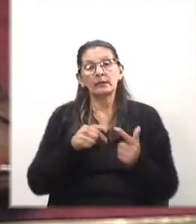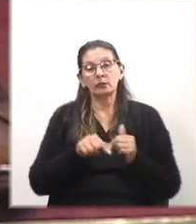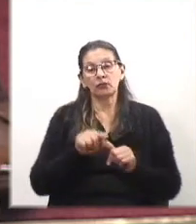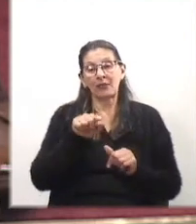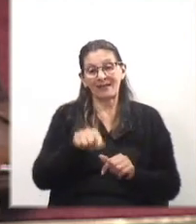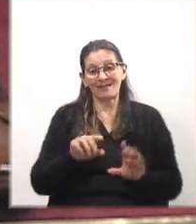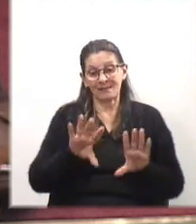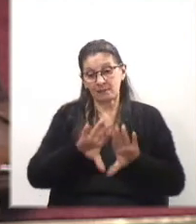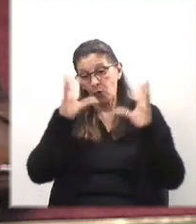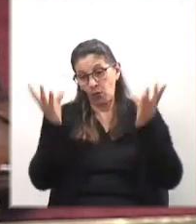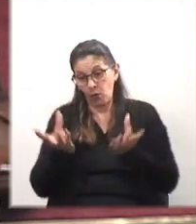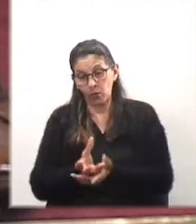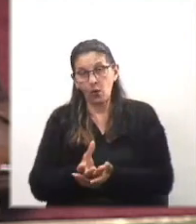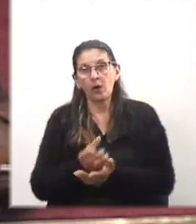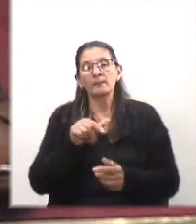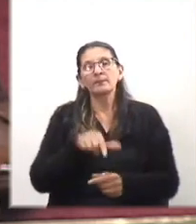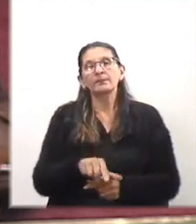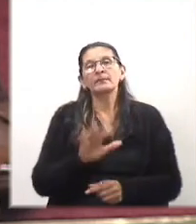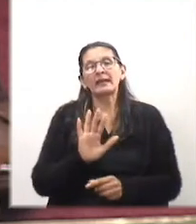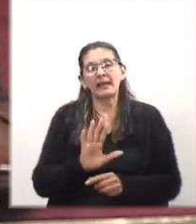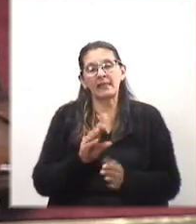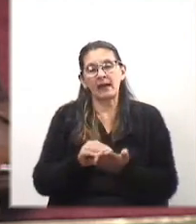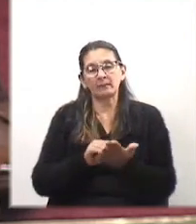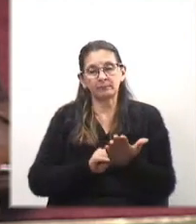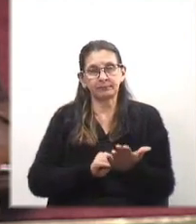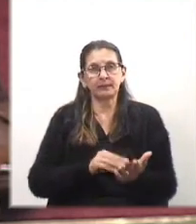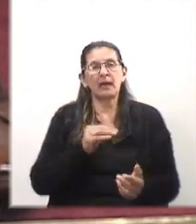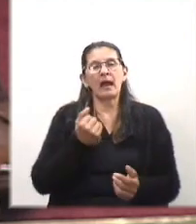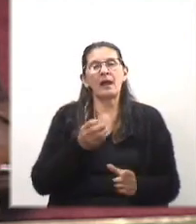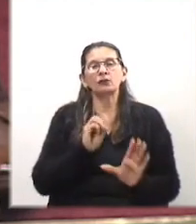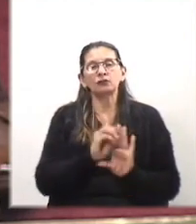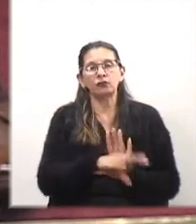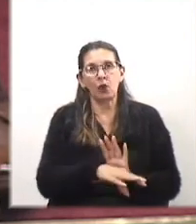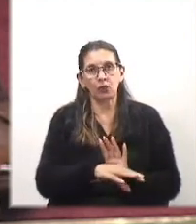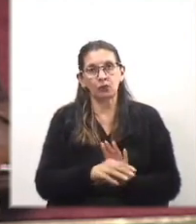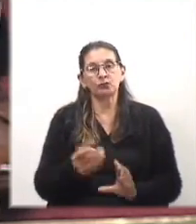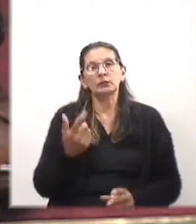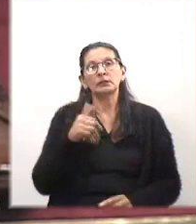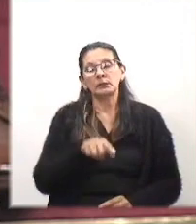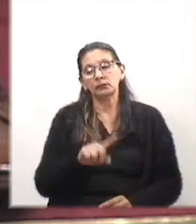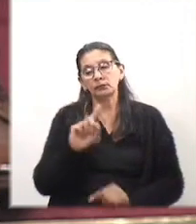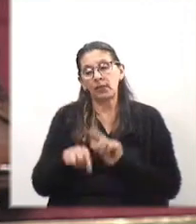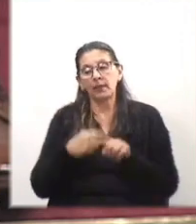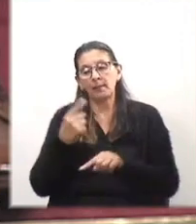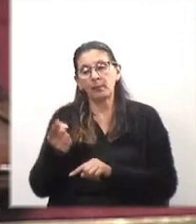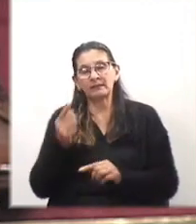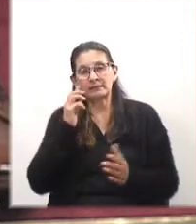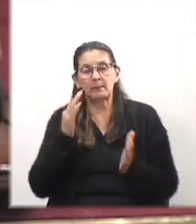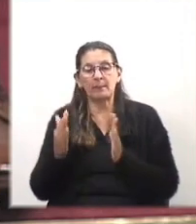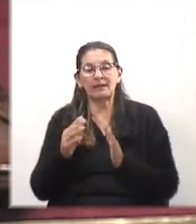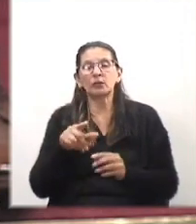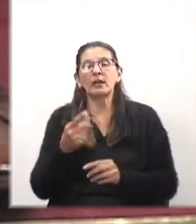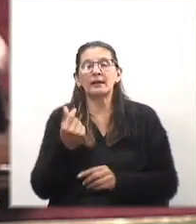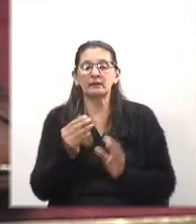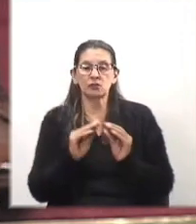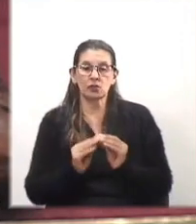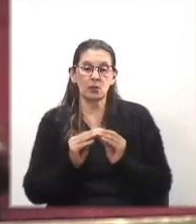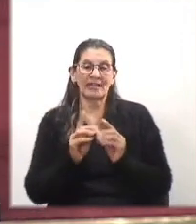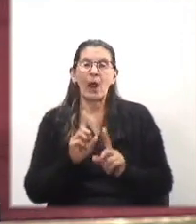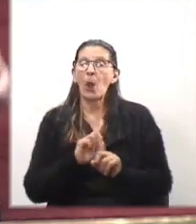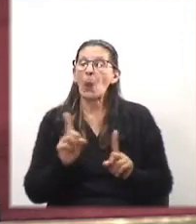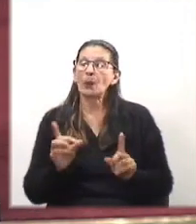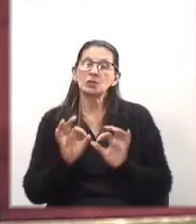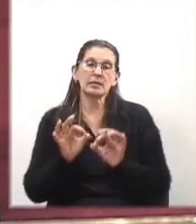dicho desembolso quedará a su vez supereditado a la existencia de fondos e impactará en cada rendición de cuentas, pudiendo no llegar